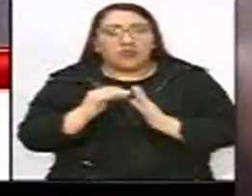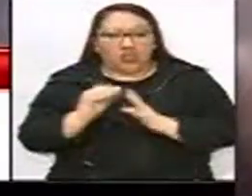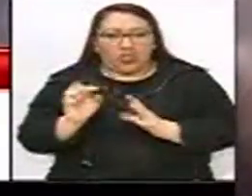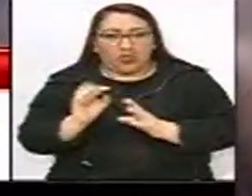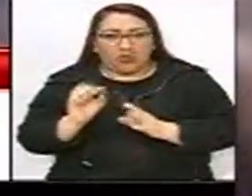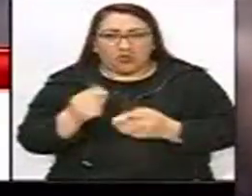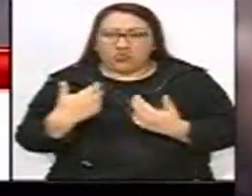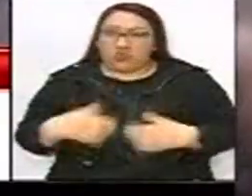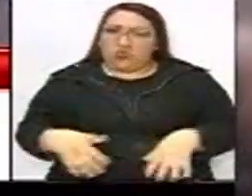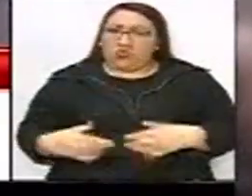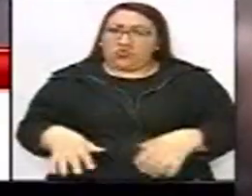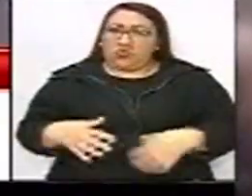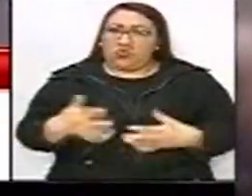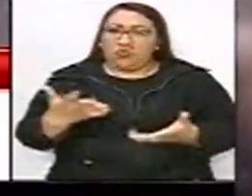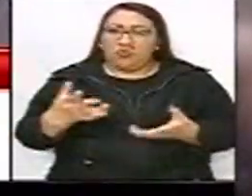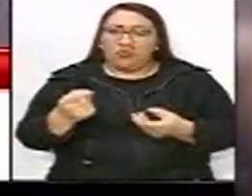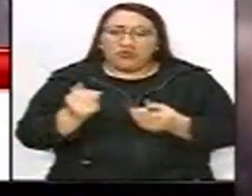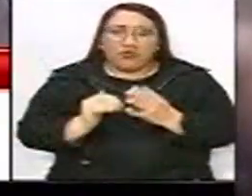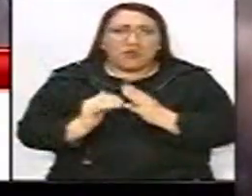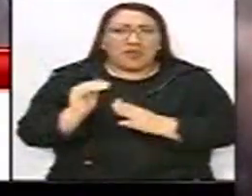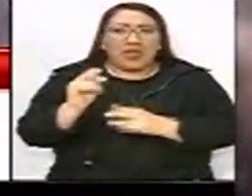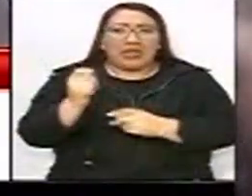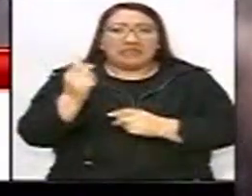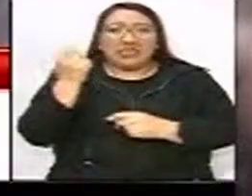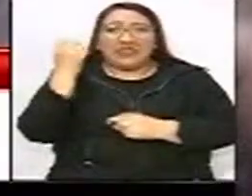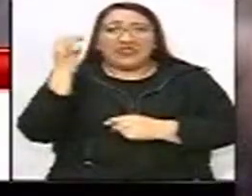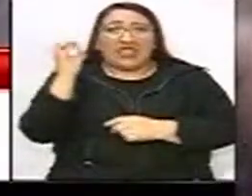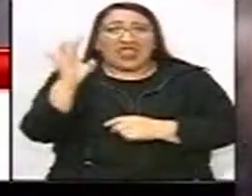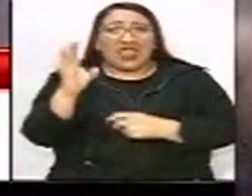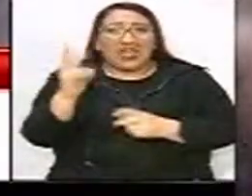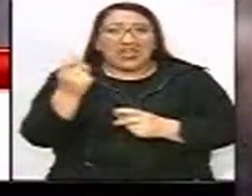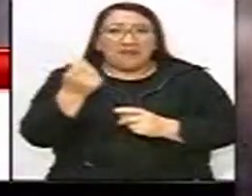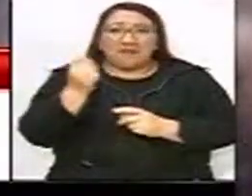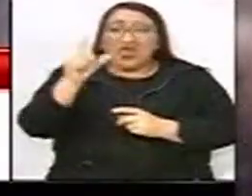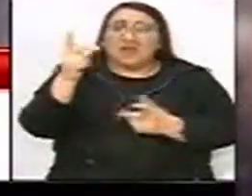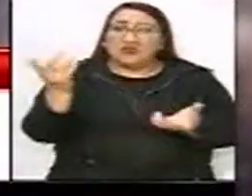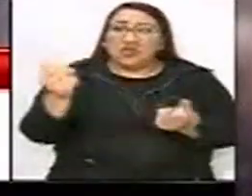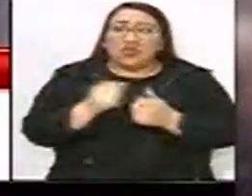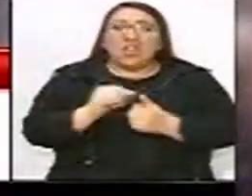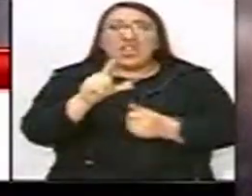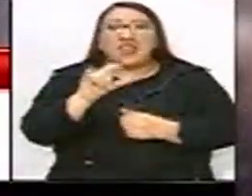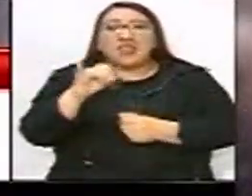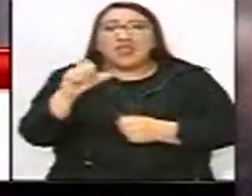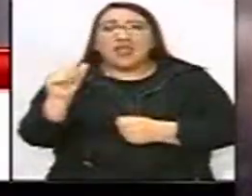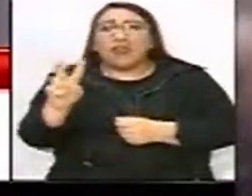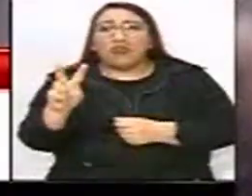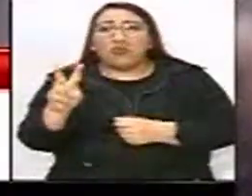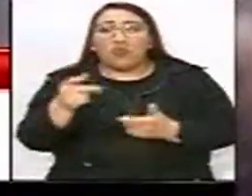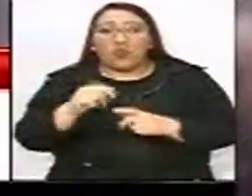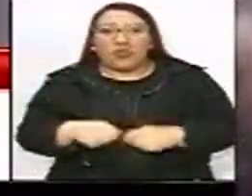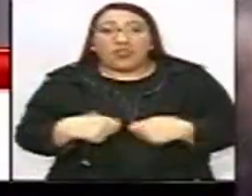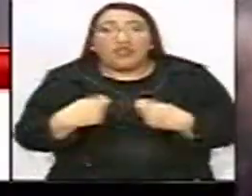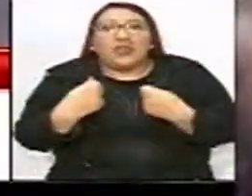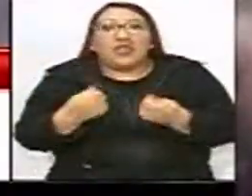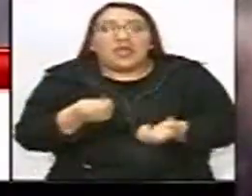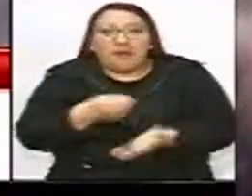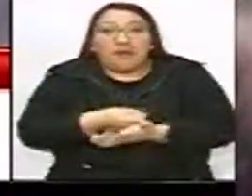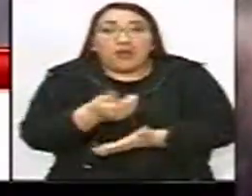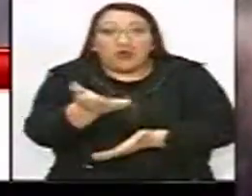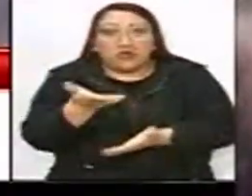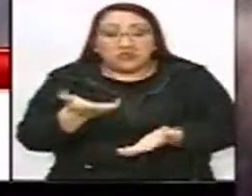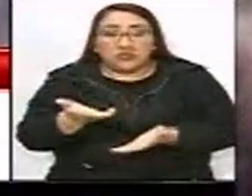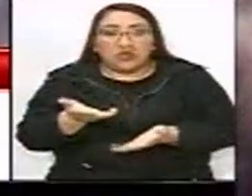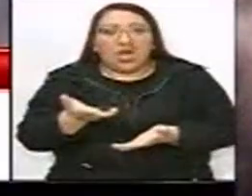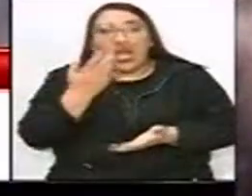caramba, casi mucho más que lo que costó el tren eléctrico, ¿eh? Mucho más de lo que costó la línea 2. Cuando lo entrega y paga eso